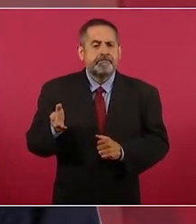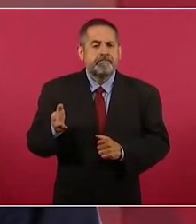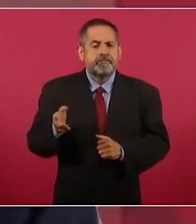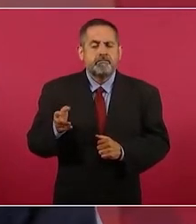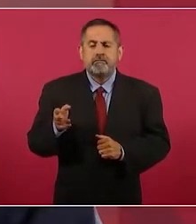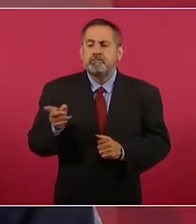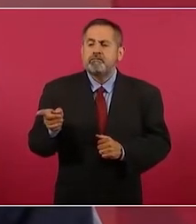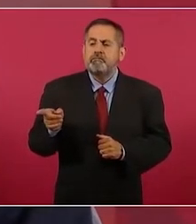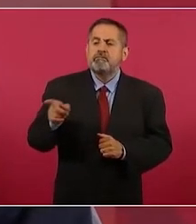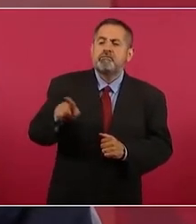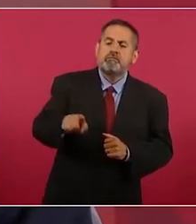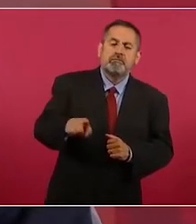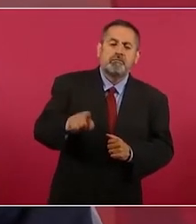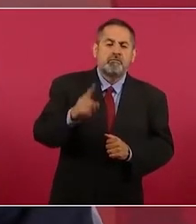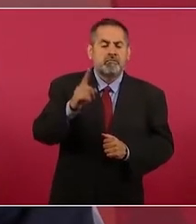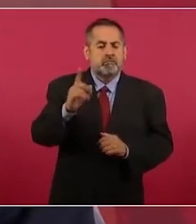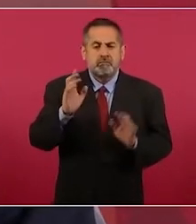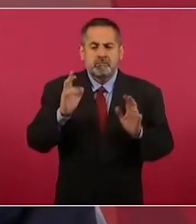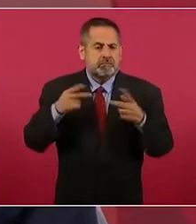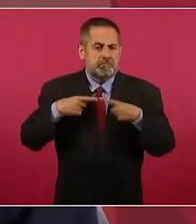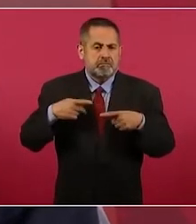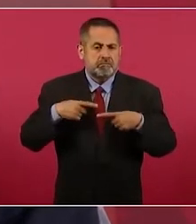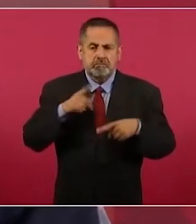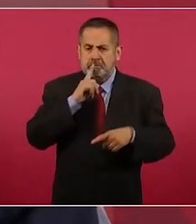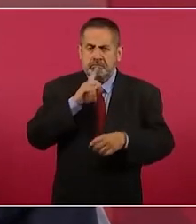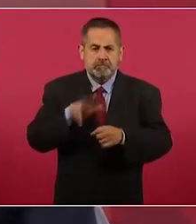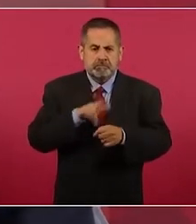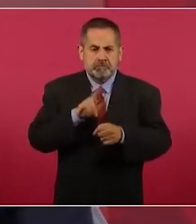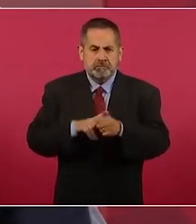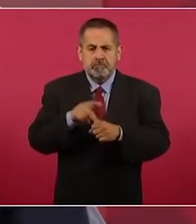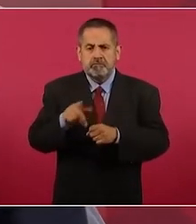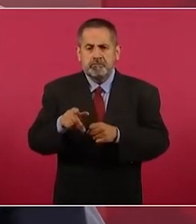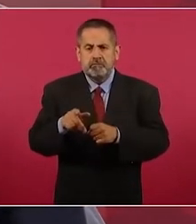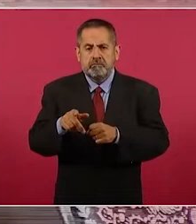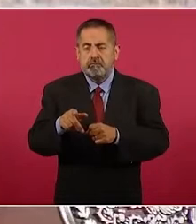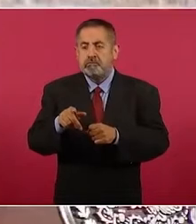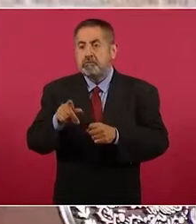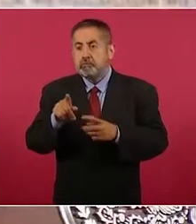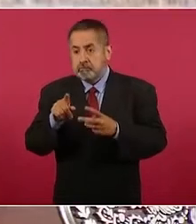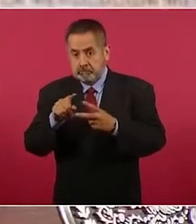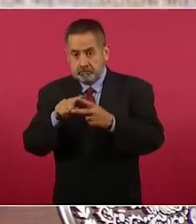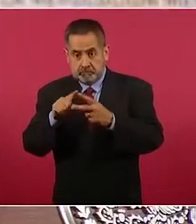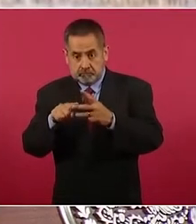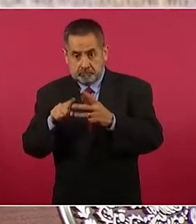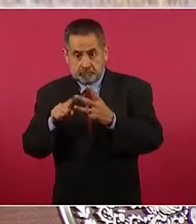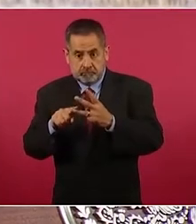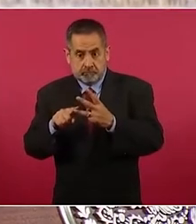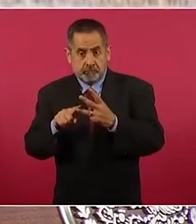un civil, y hay todavía 2 personas